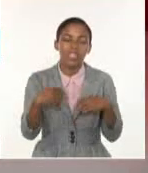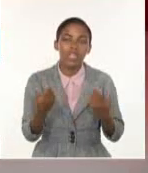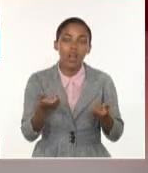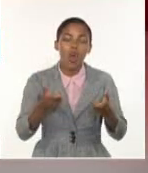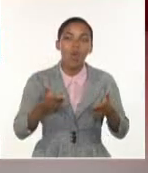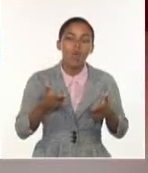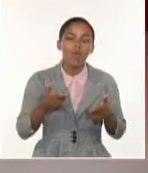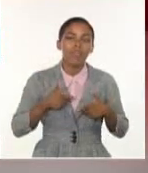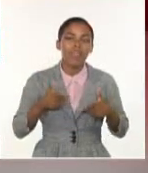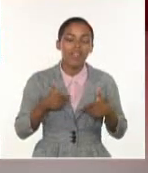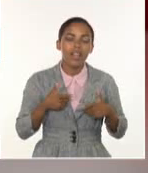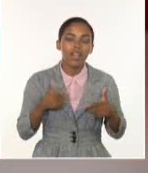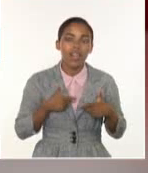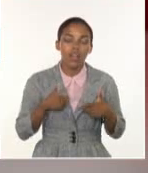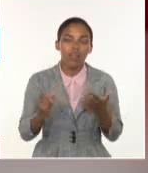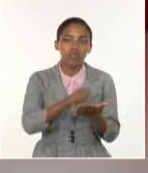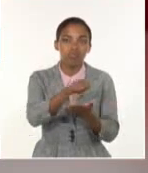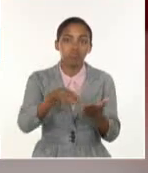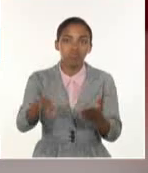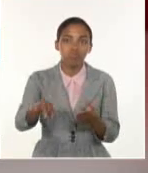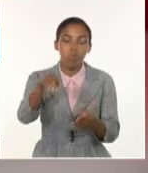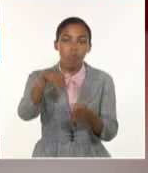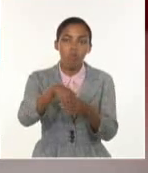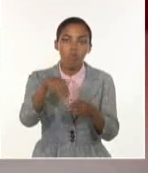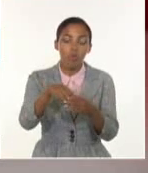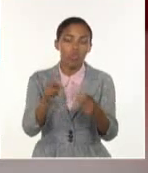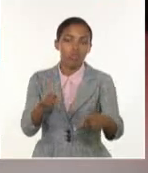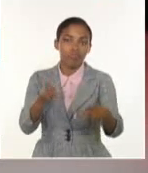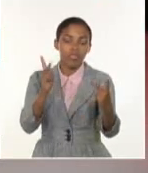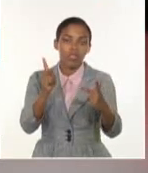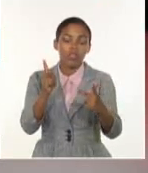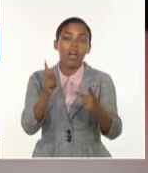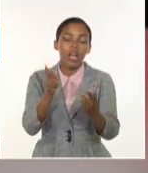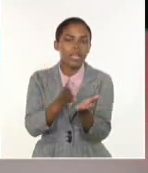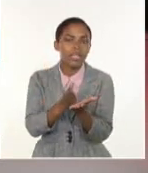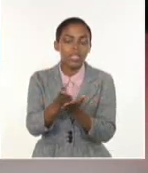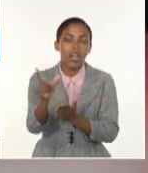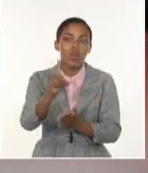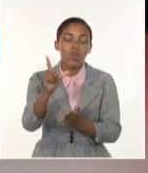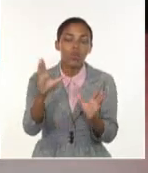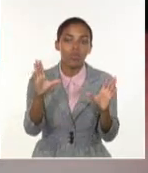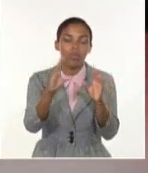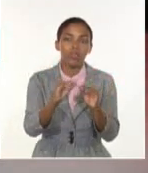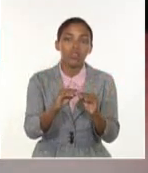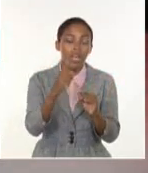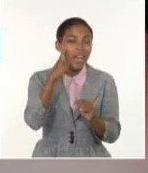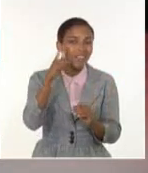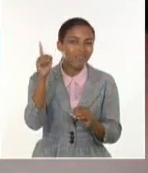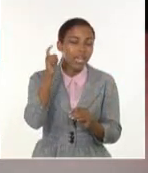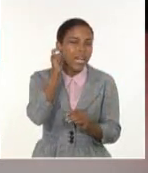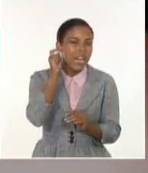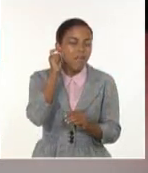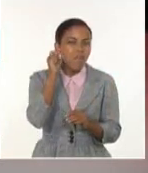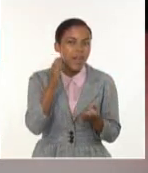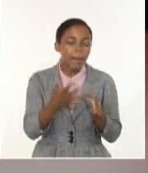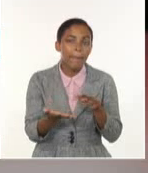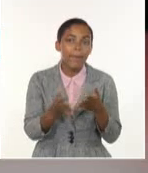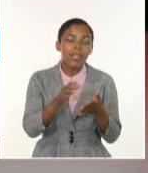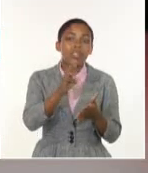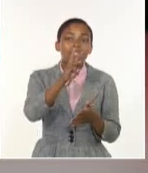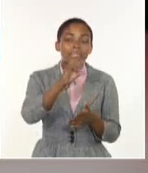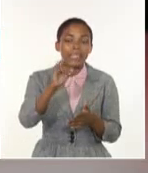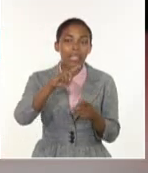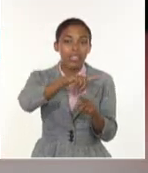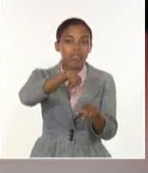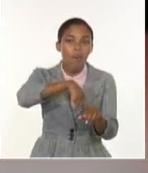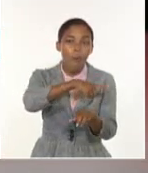para su nominación. El proceso continuará hasta el lunes por la noche. Recordemos que Harris tardó menos de 36 horas en conseguir el